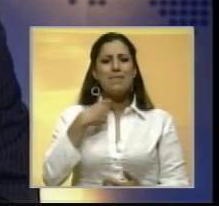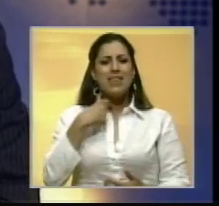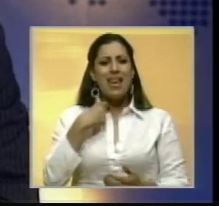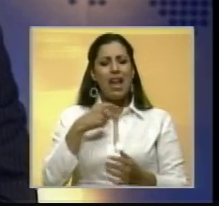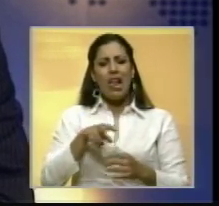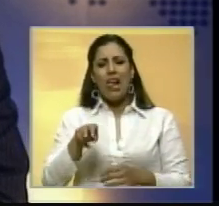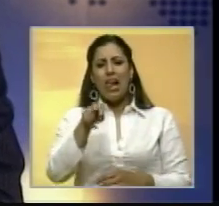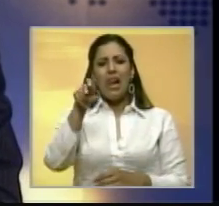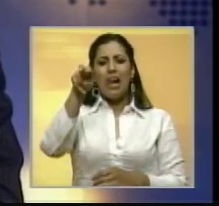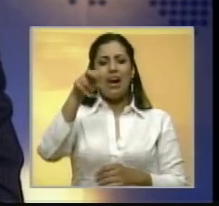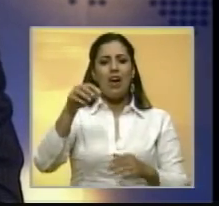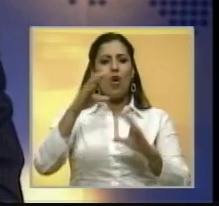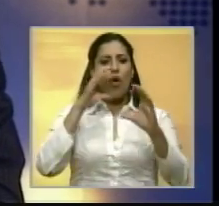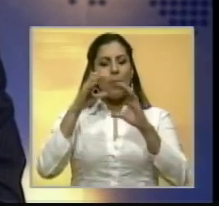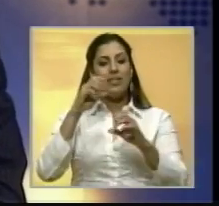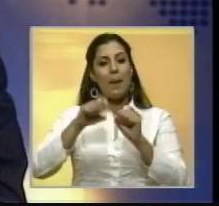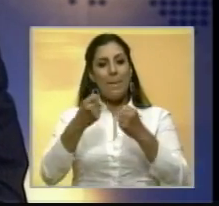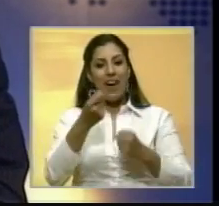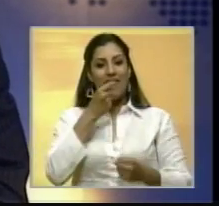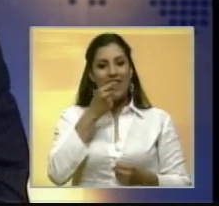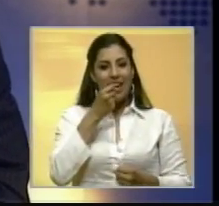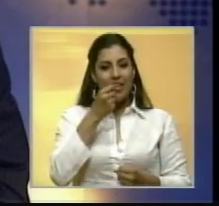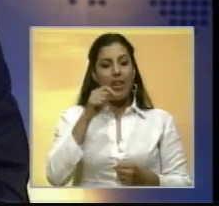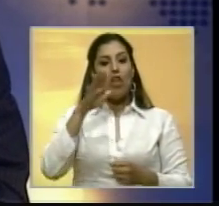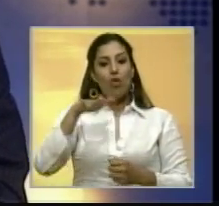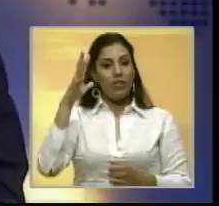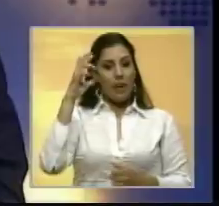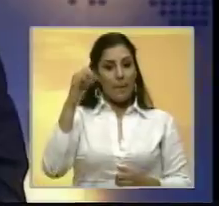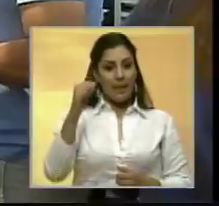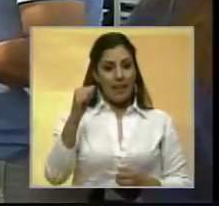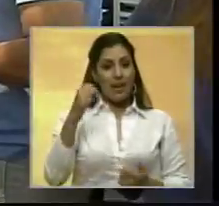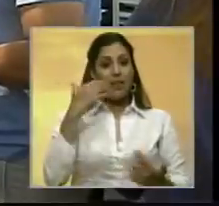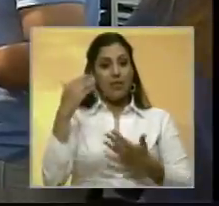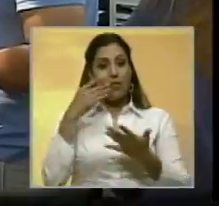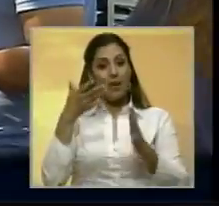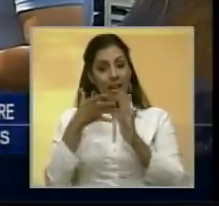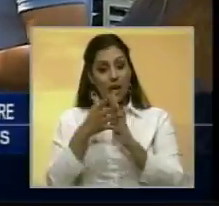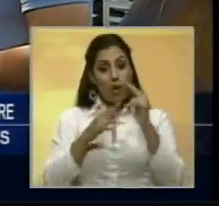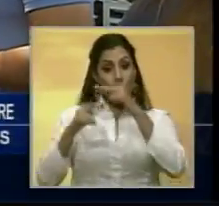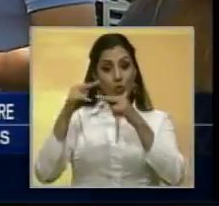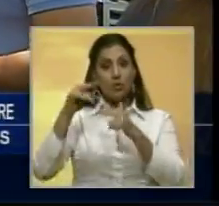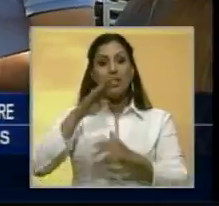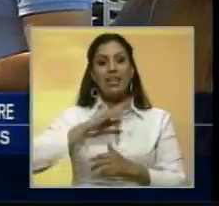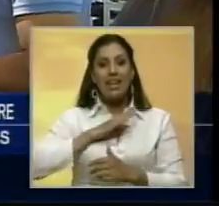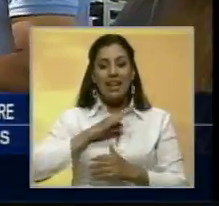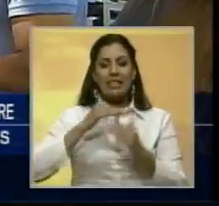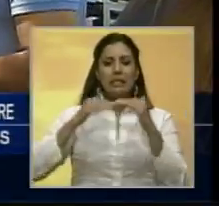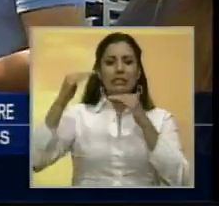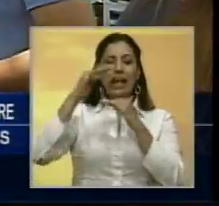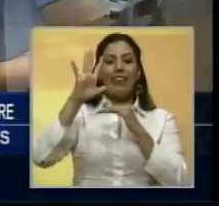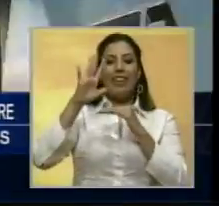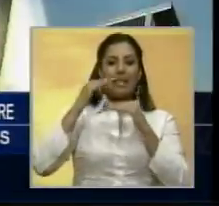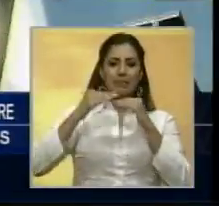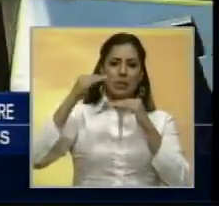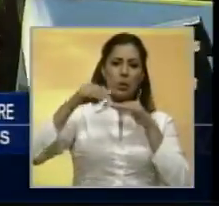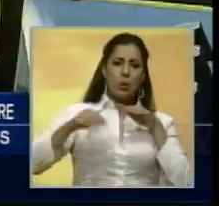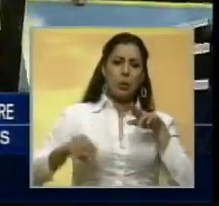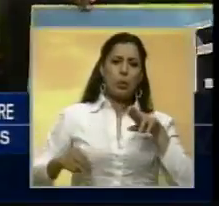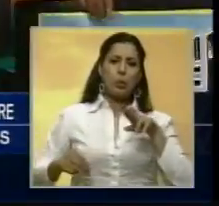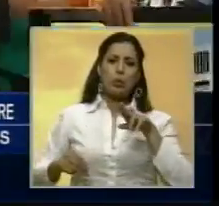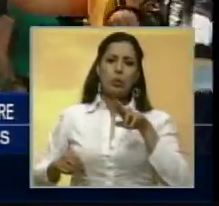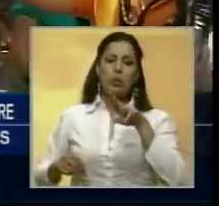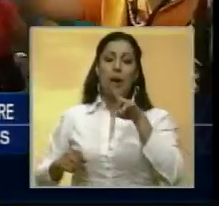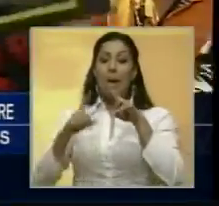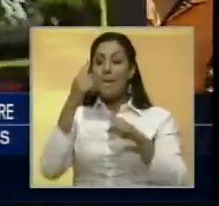conexiones peatonales que comunican a Palo Verde con Mezuca en Petare. Ocariz informó que la estructura contará con una altura de 10 pisos y serán las